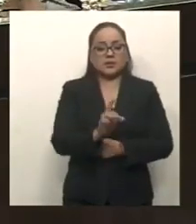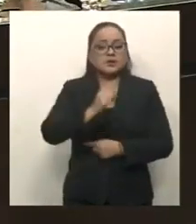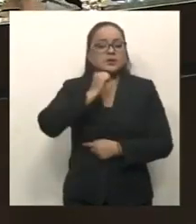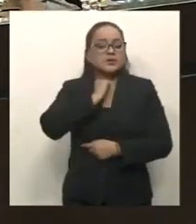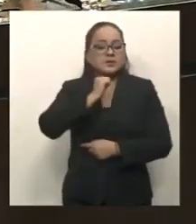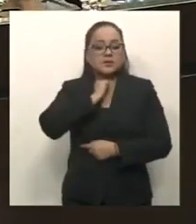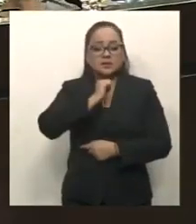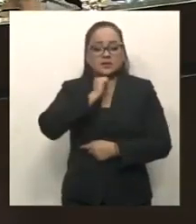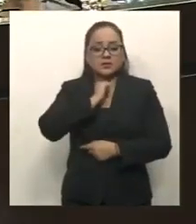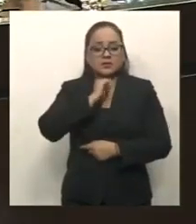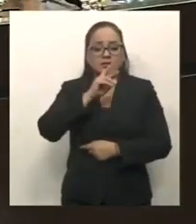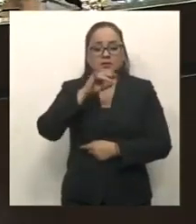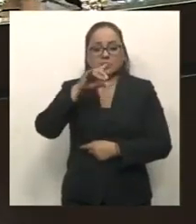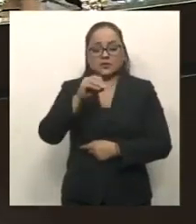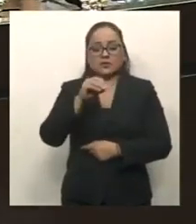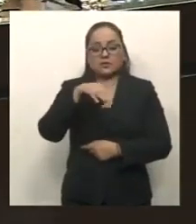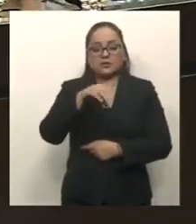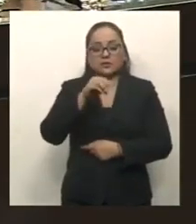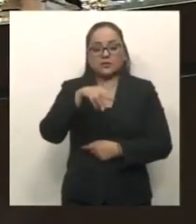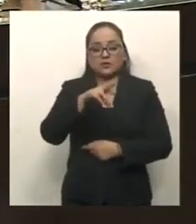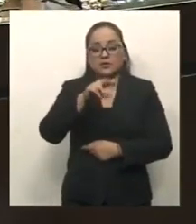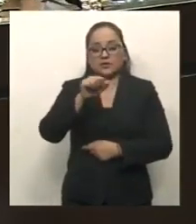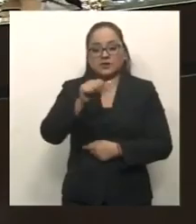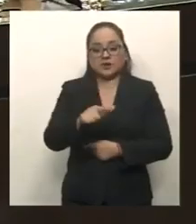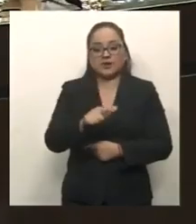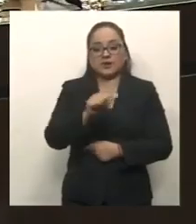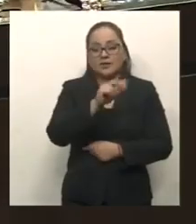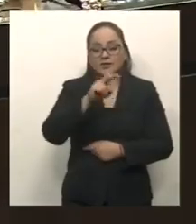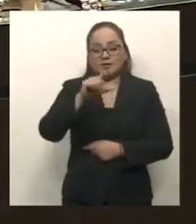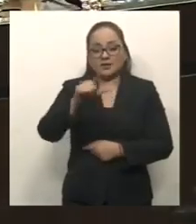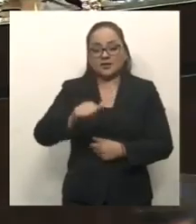el senador Ricardo Monreal Ávila,